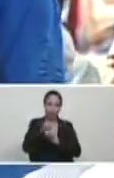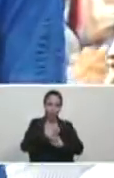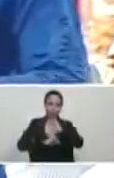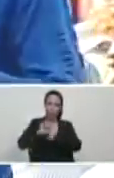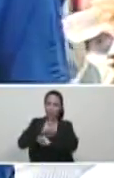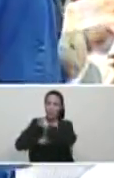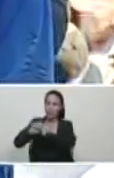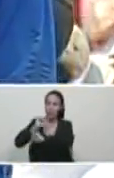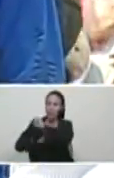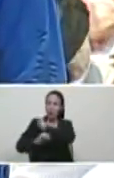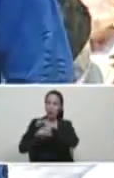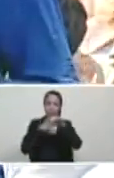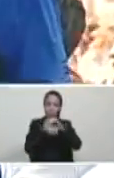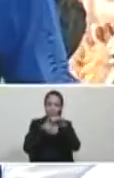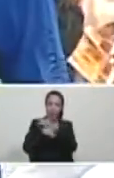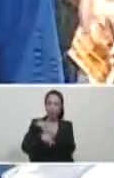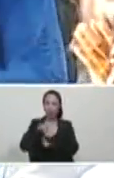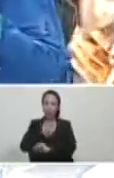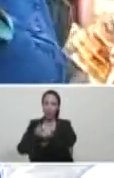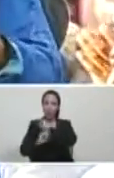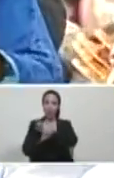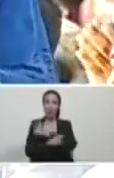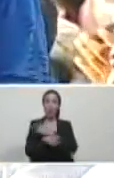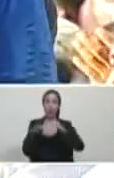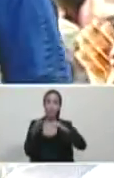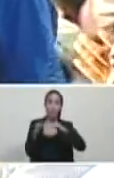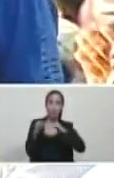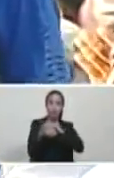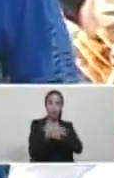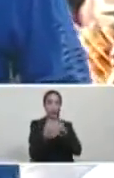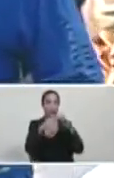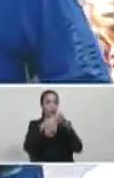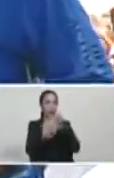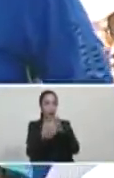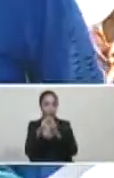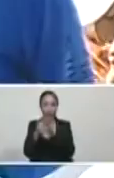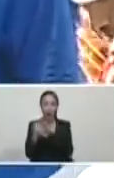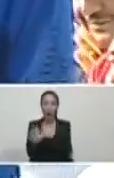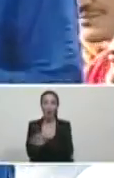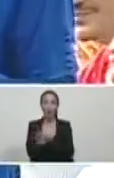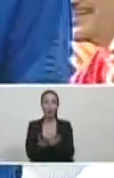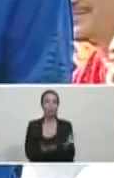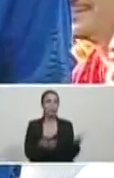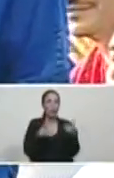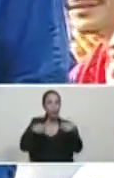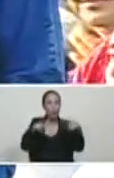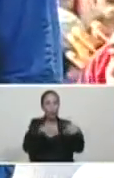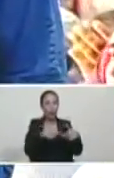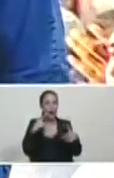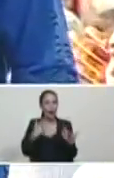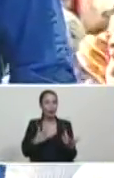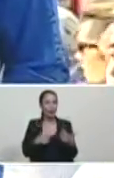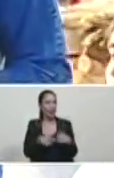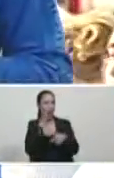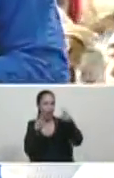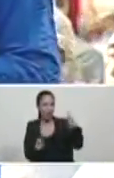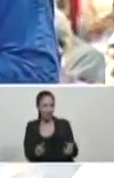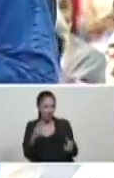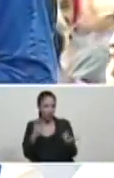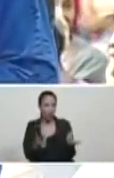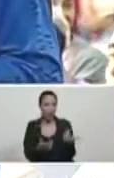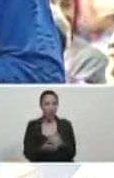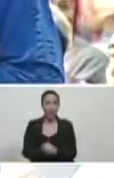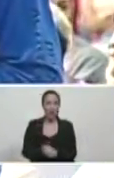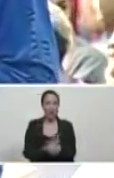rincón, cada uno de nuestros barrios, cada una de nuestras bodeguitas. Nadie salió